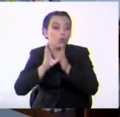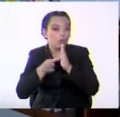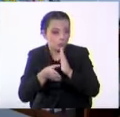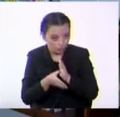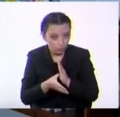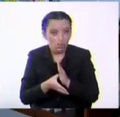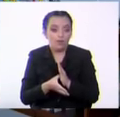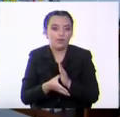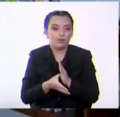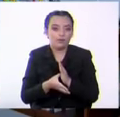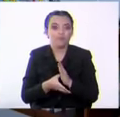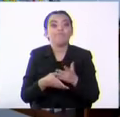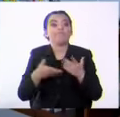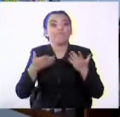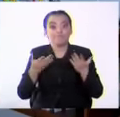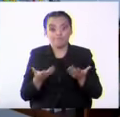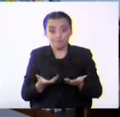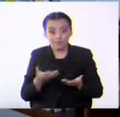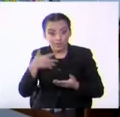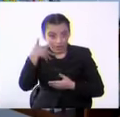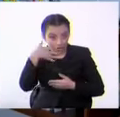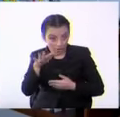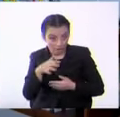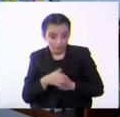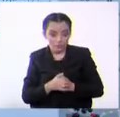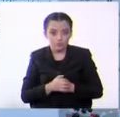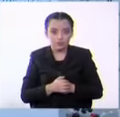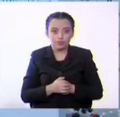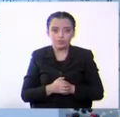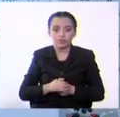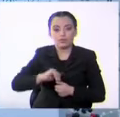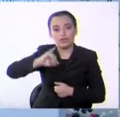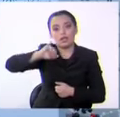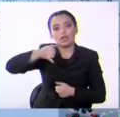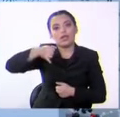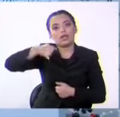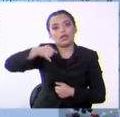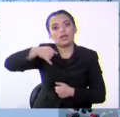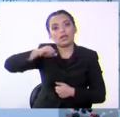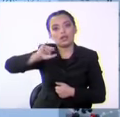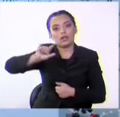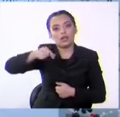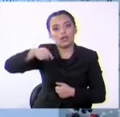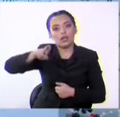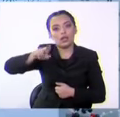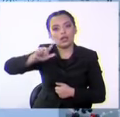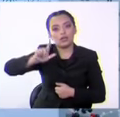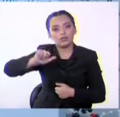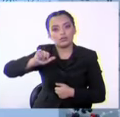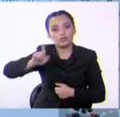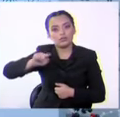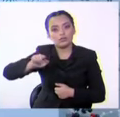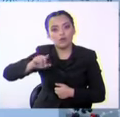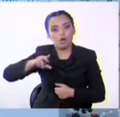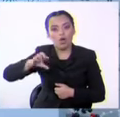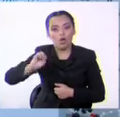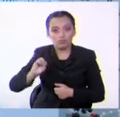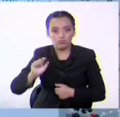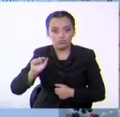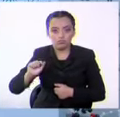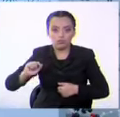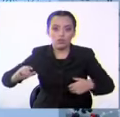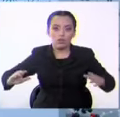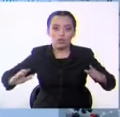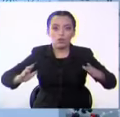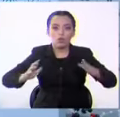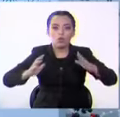sucede si vemos, por ejemplo, la bahía de Jiquilisco, si vamos el Boquerón, si ves una imagen, no sé, de